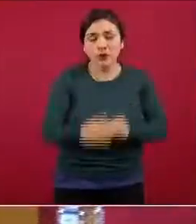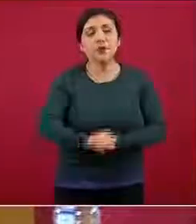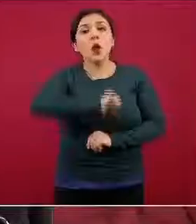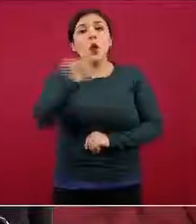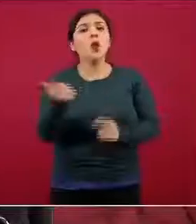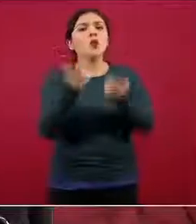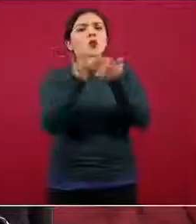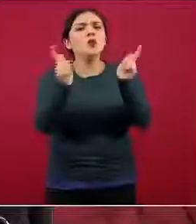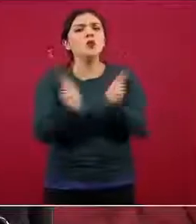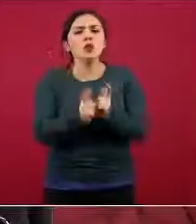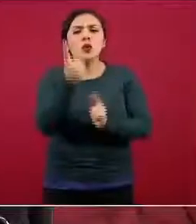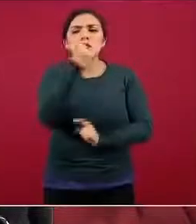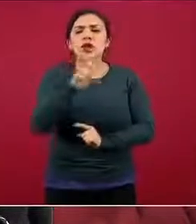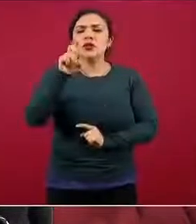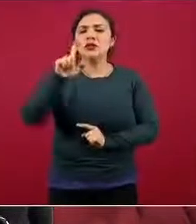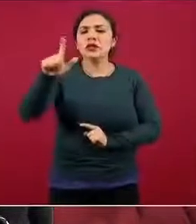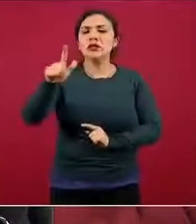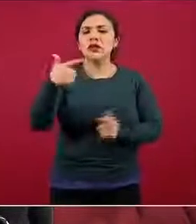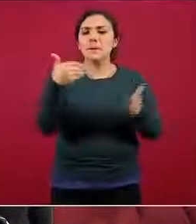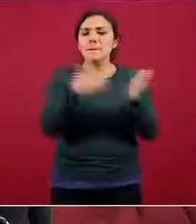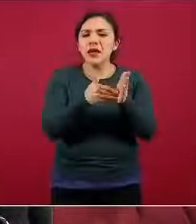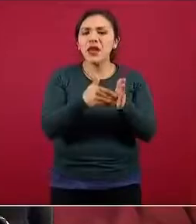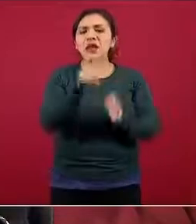tenemos un grupo de